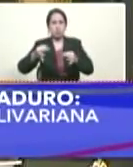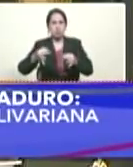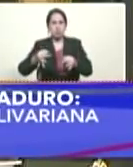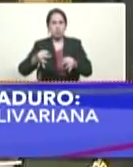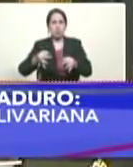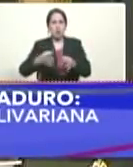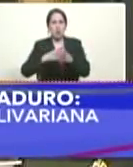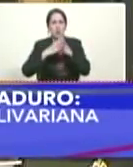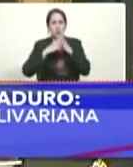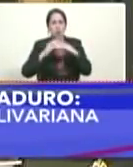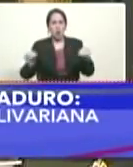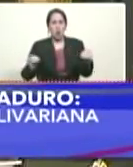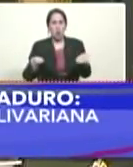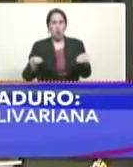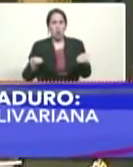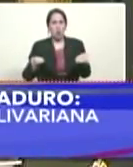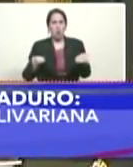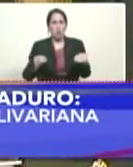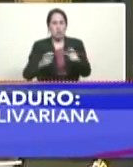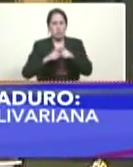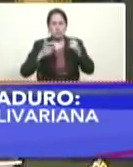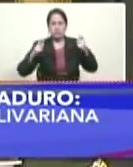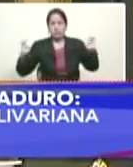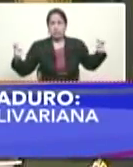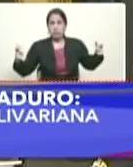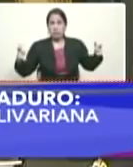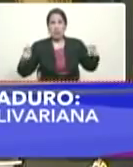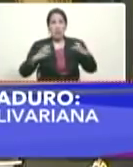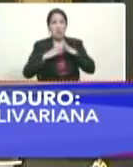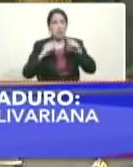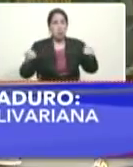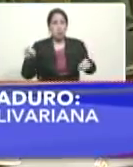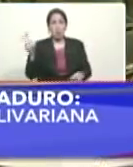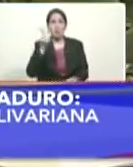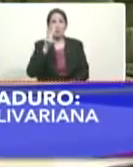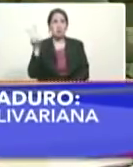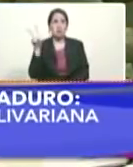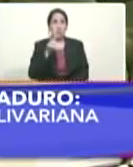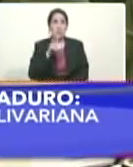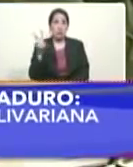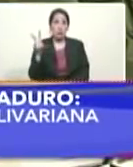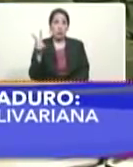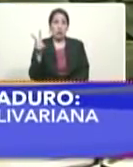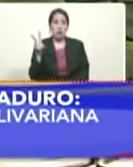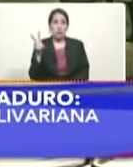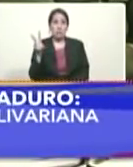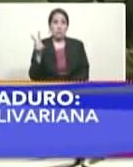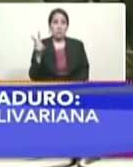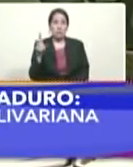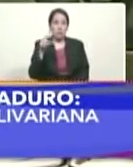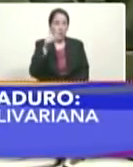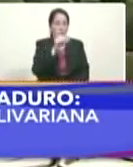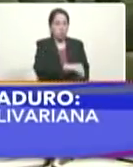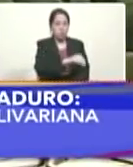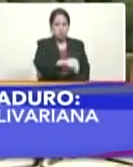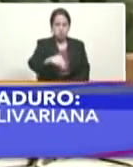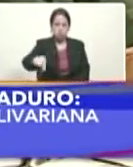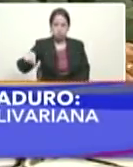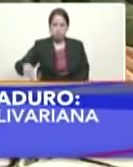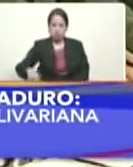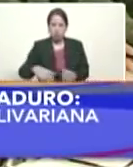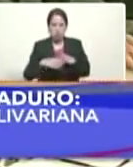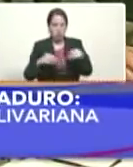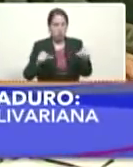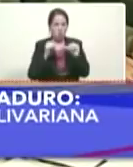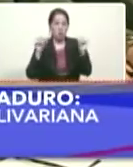total y ampliamente en el territorio de manera puntual y detallada el